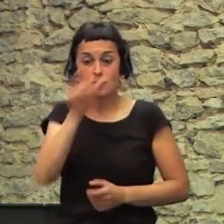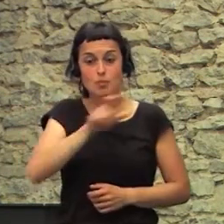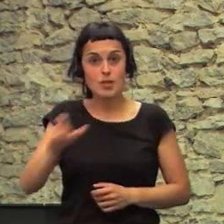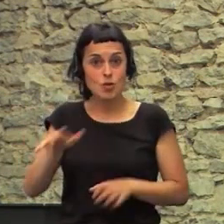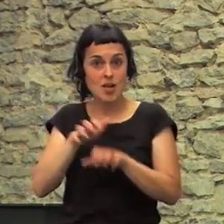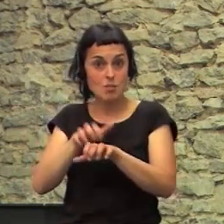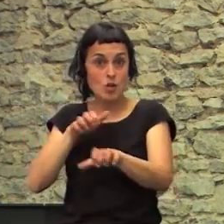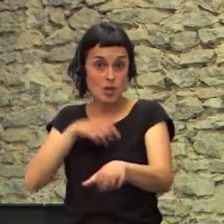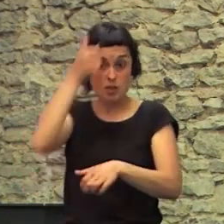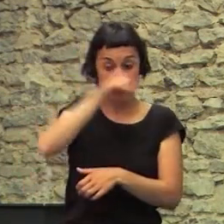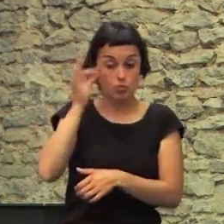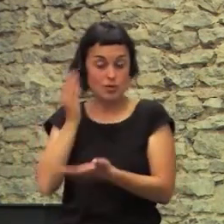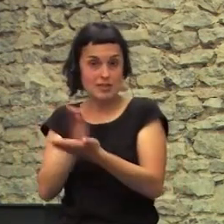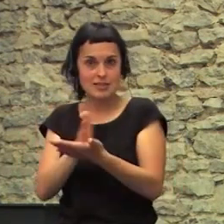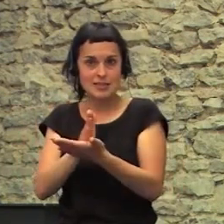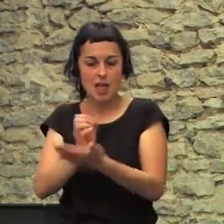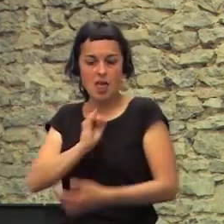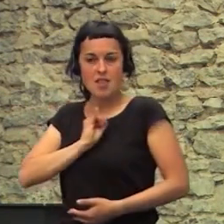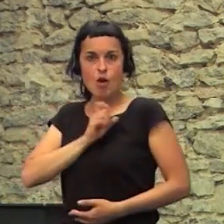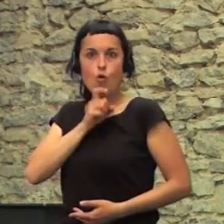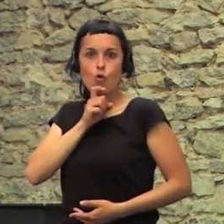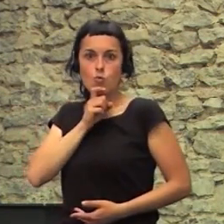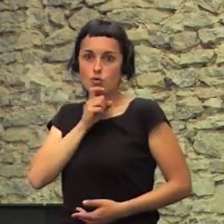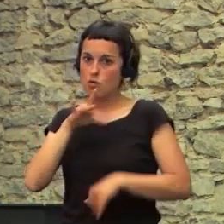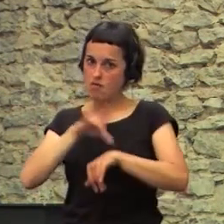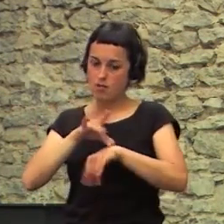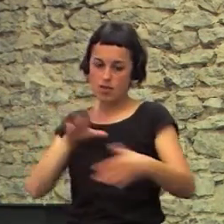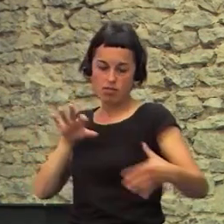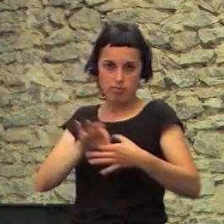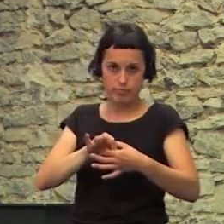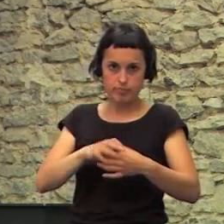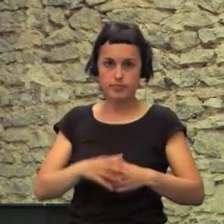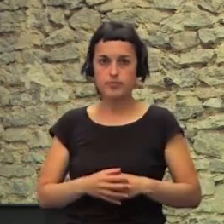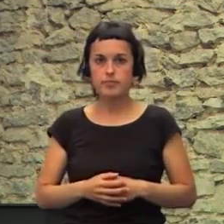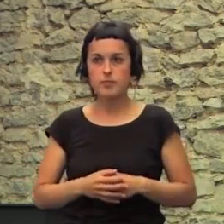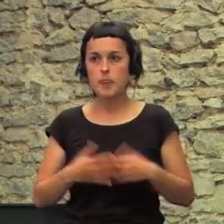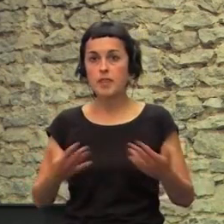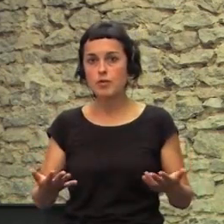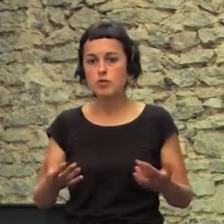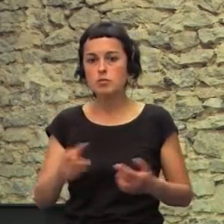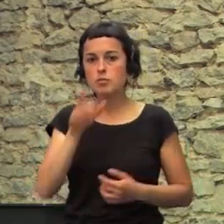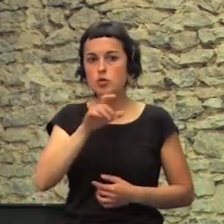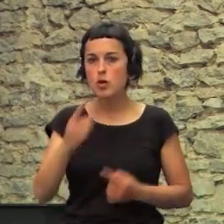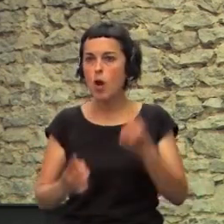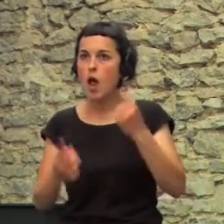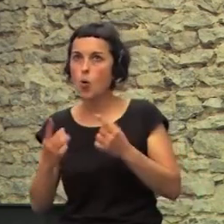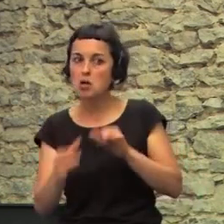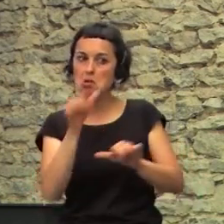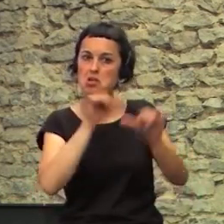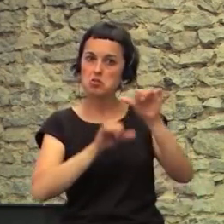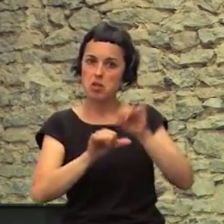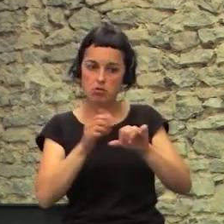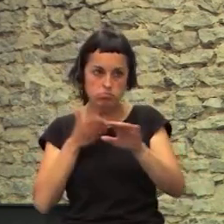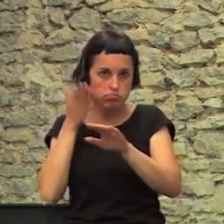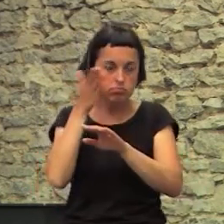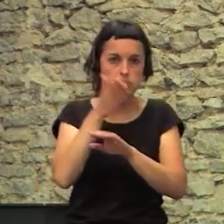que llamamos intersexuales, con lo cual, quienes han acudido en algún momento de su vida a alguna asociación o algo,